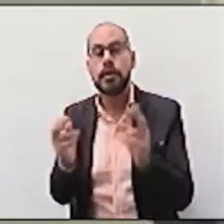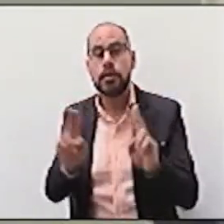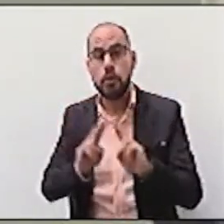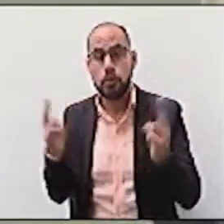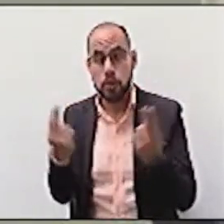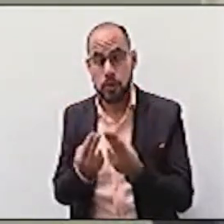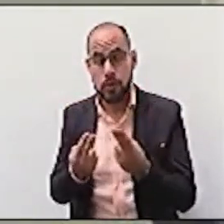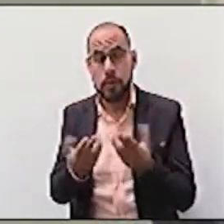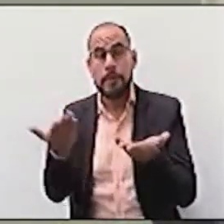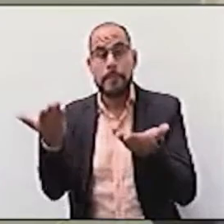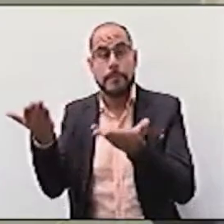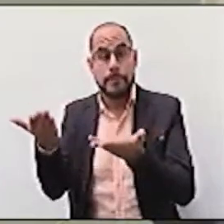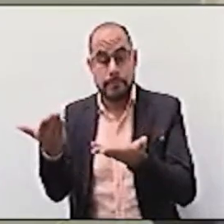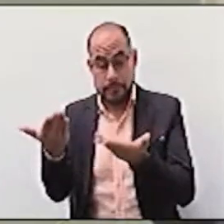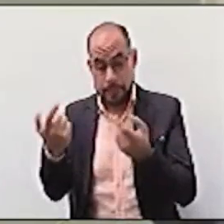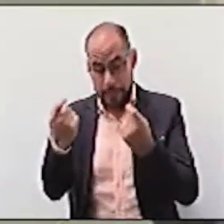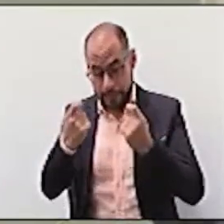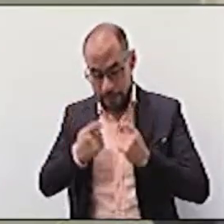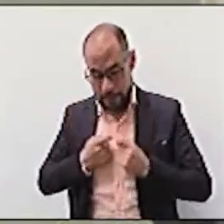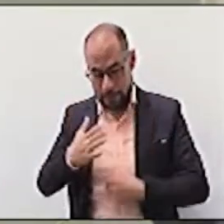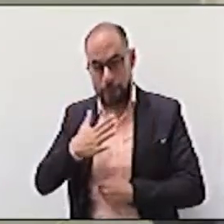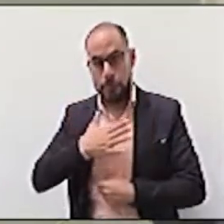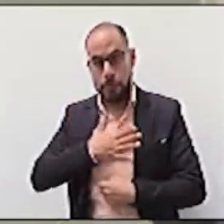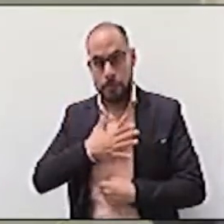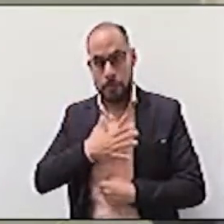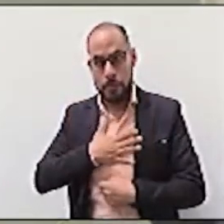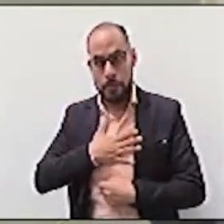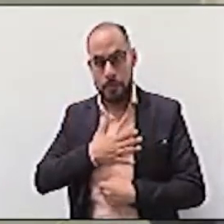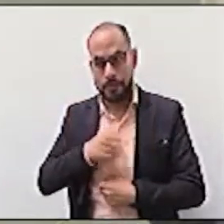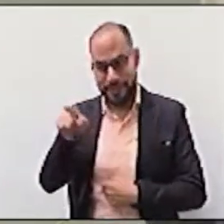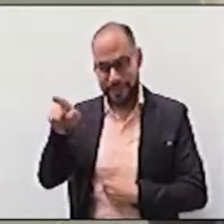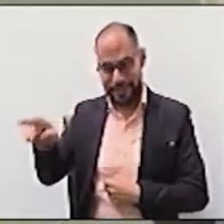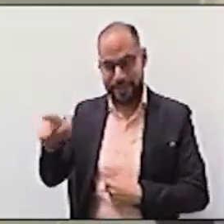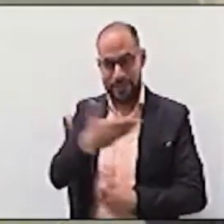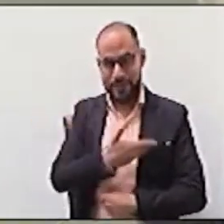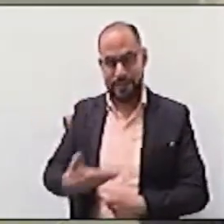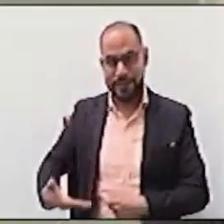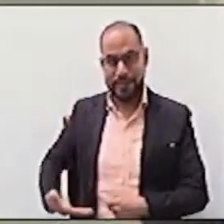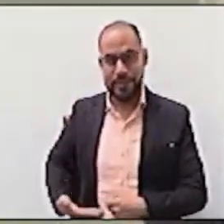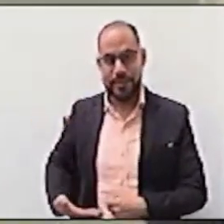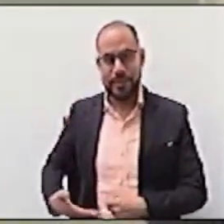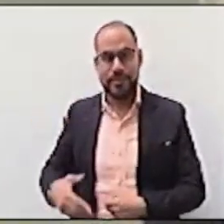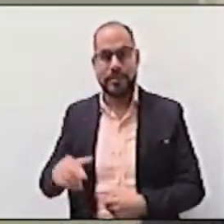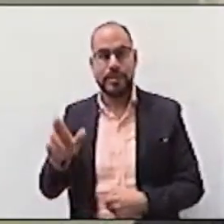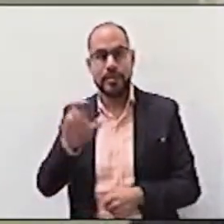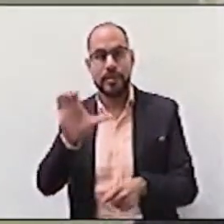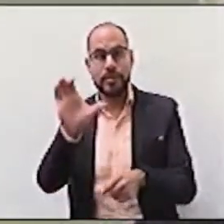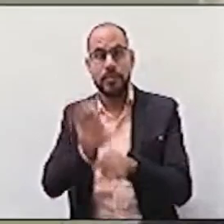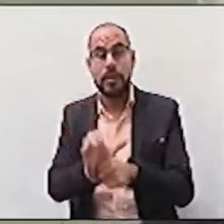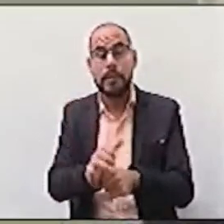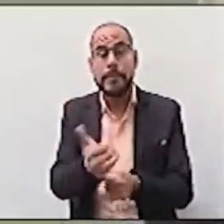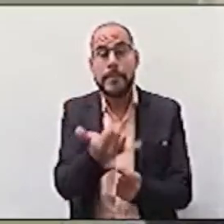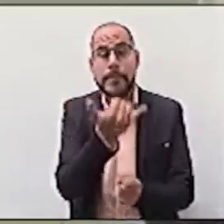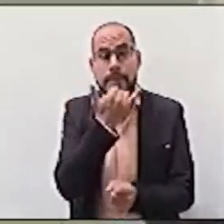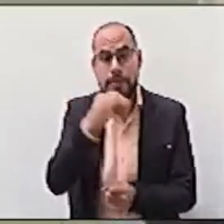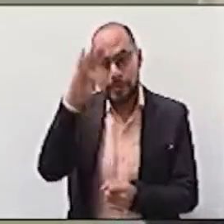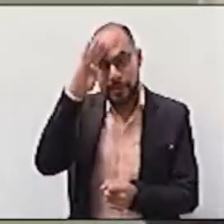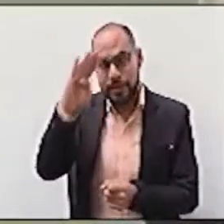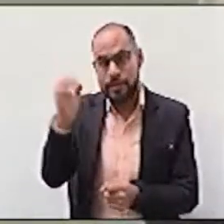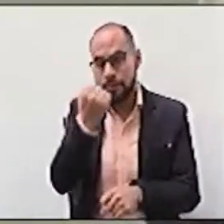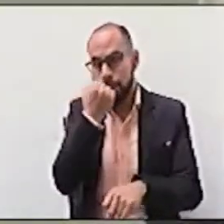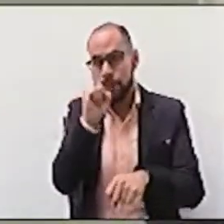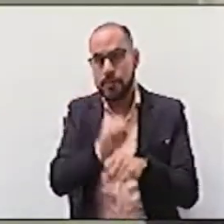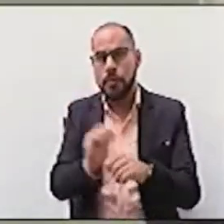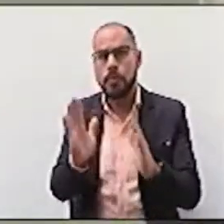la República me ha instruido para ir. Secretario, si me lo permite, disculpe que lo interrumpa, le pido a